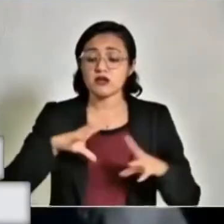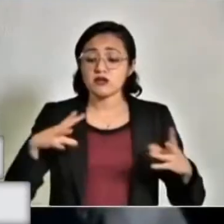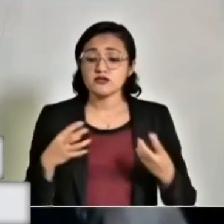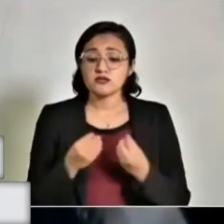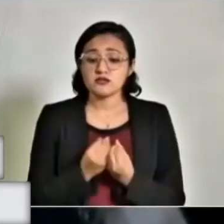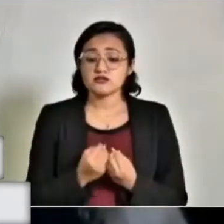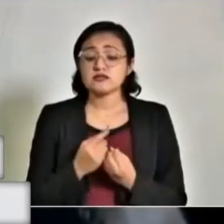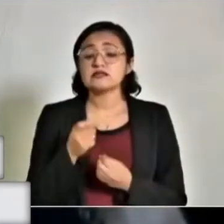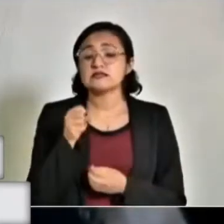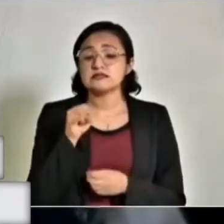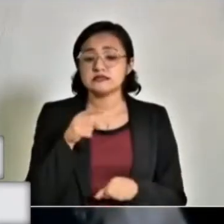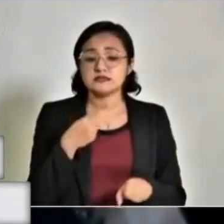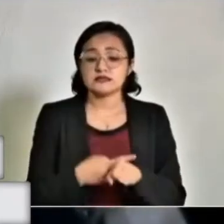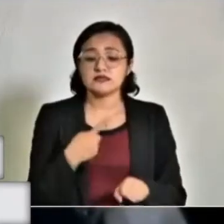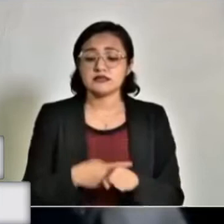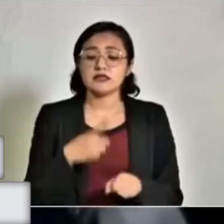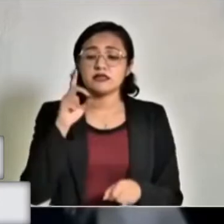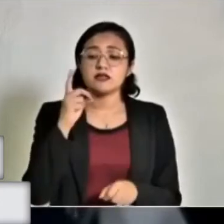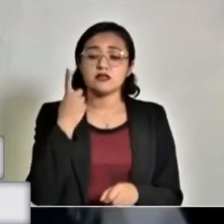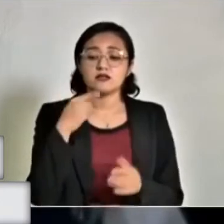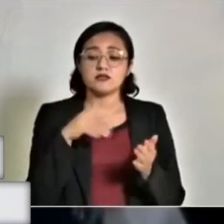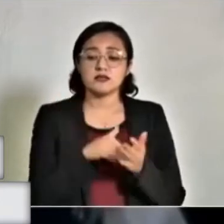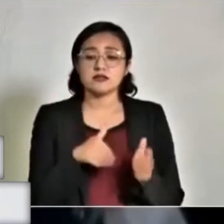siendo un acumulado de casos positivos de